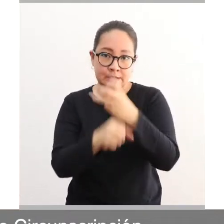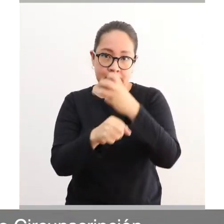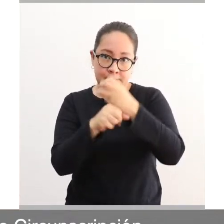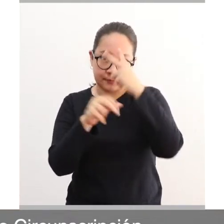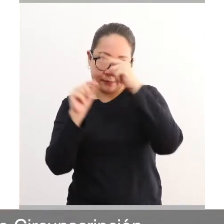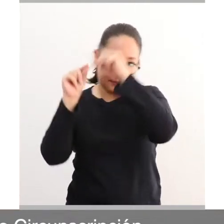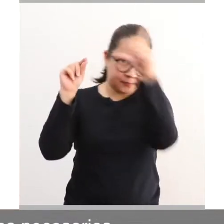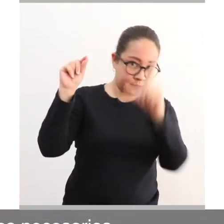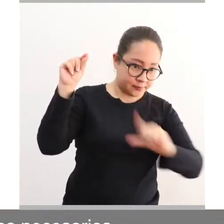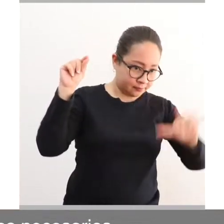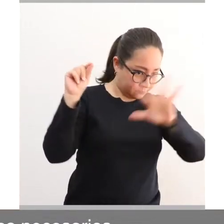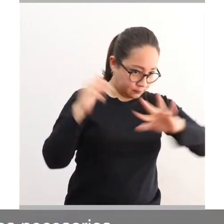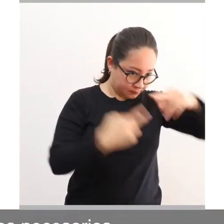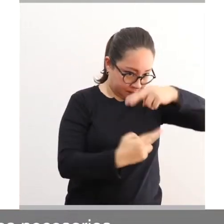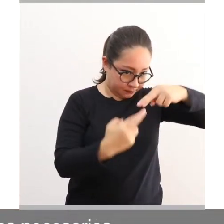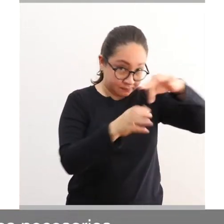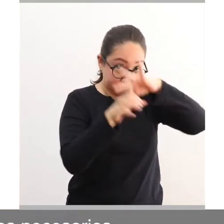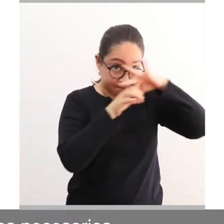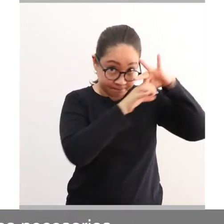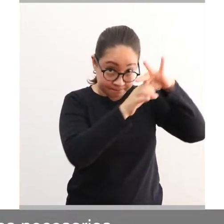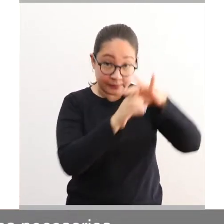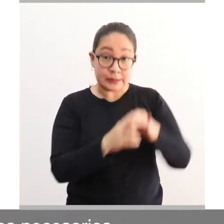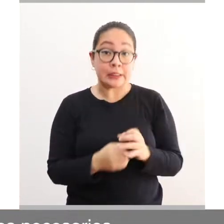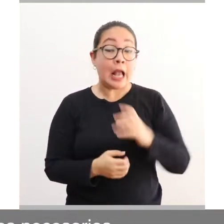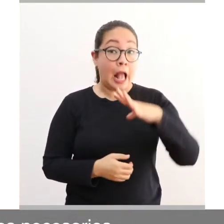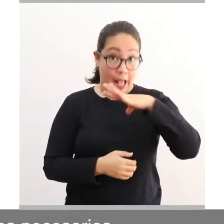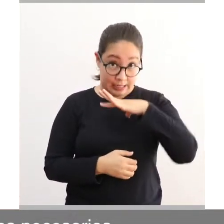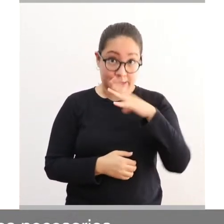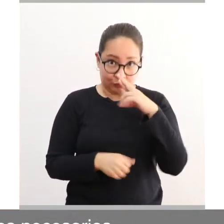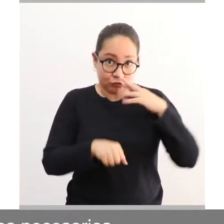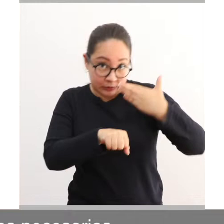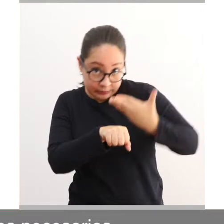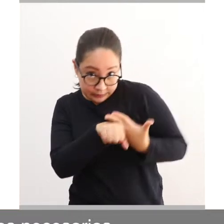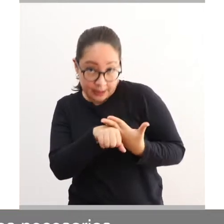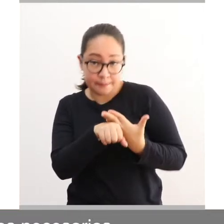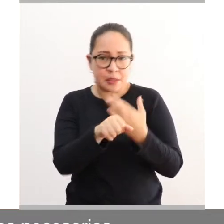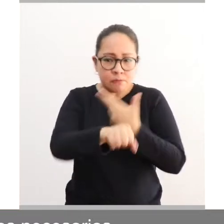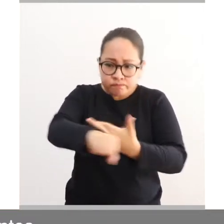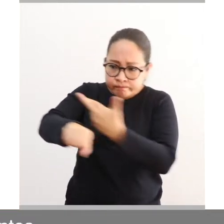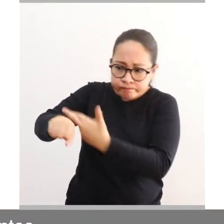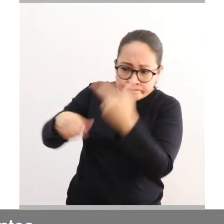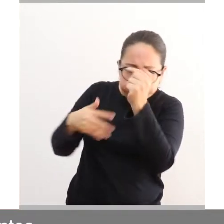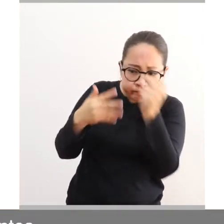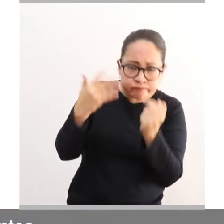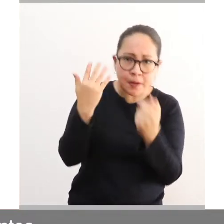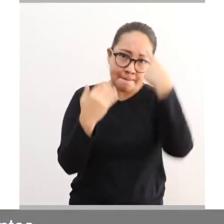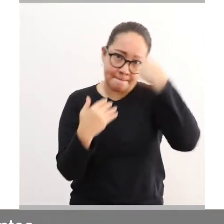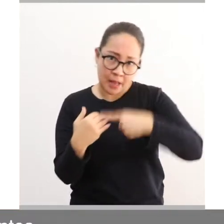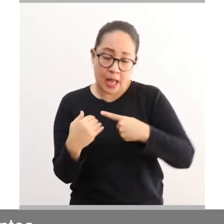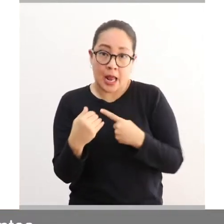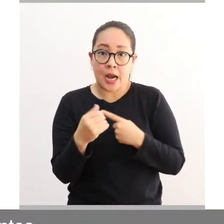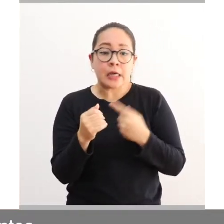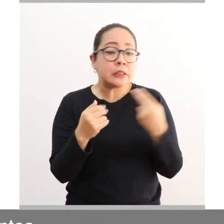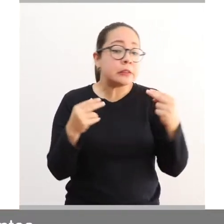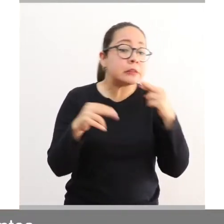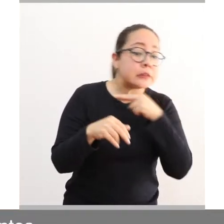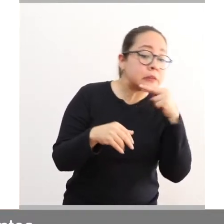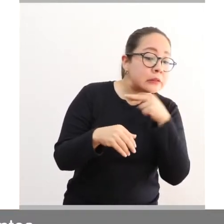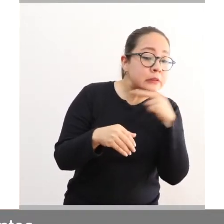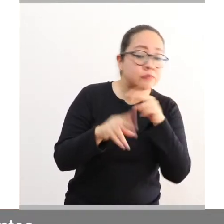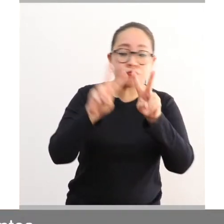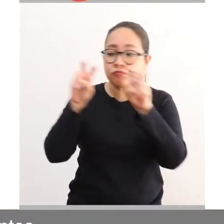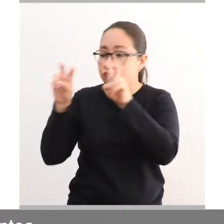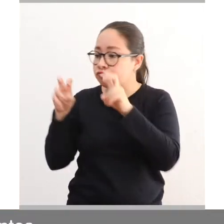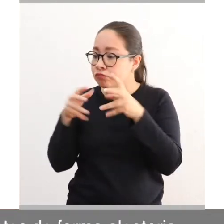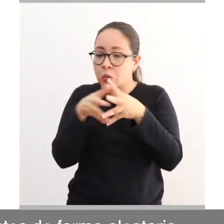Tercera Circunscripción. En este sentido, le corresponde adoptar las medidas necesarias para la pronta resolución de todos